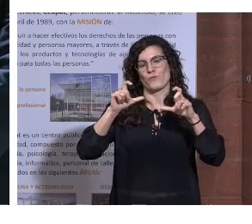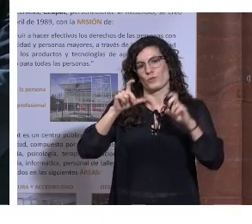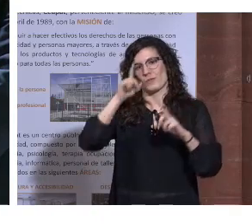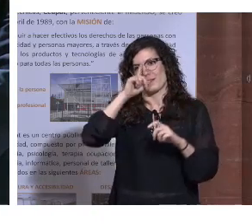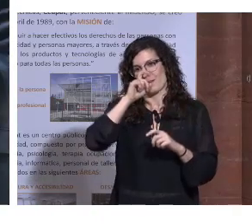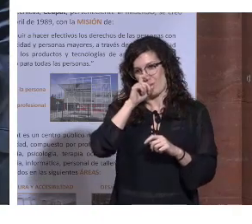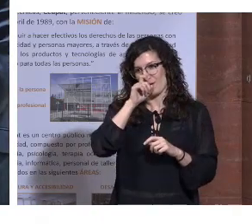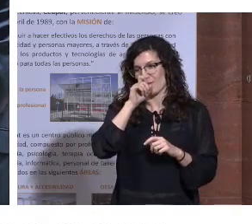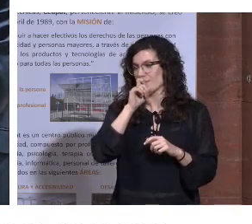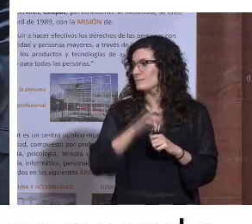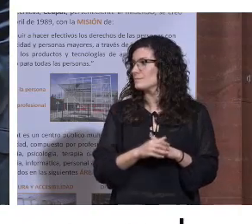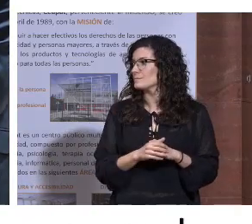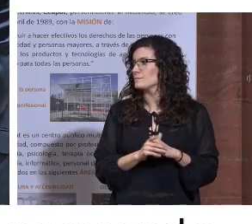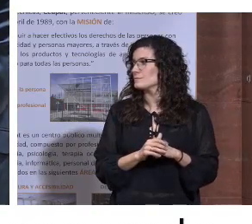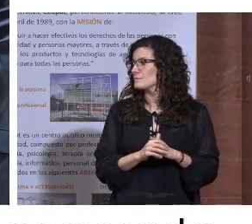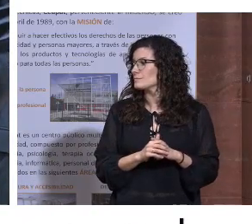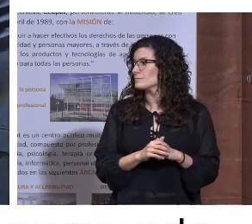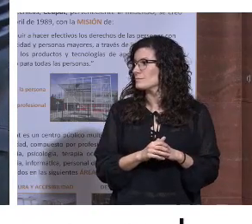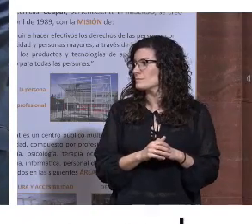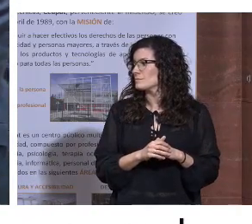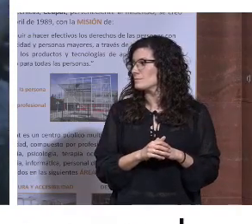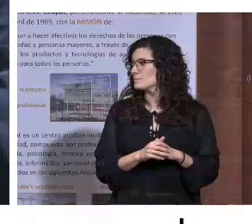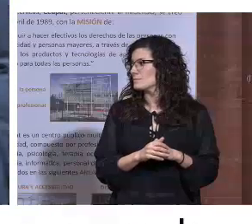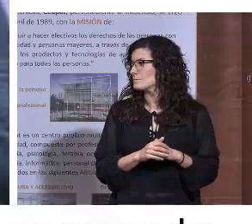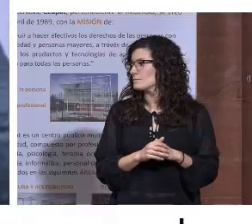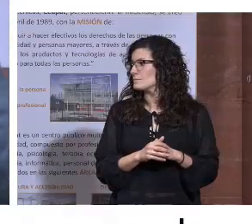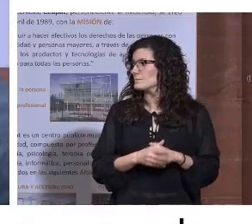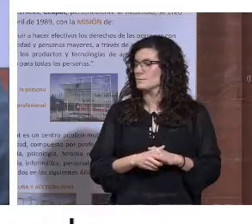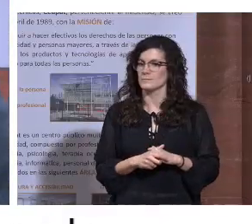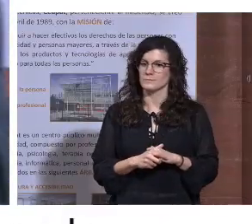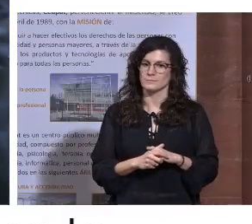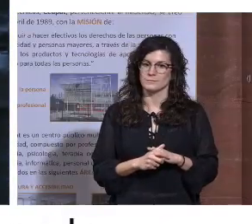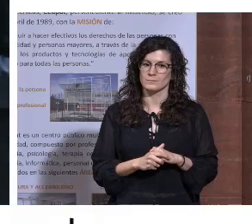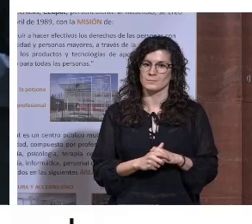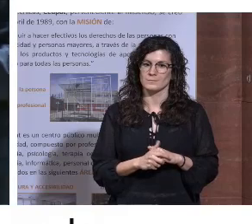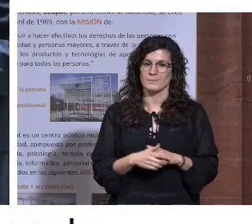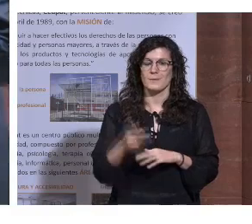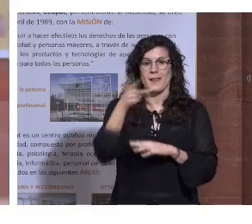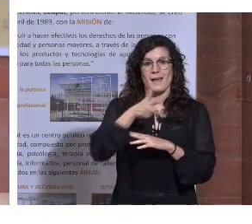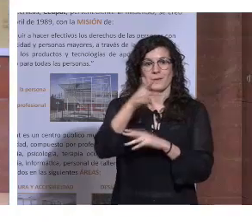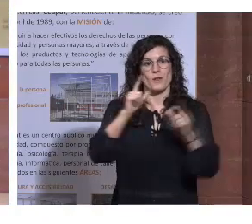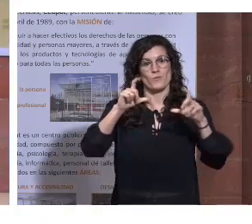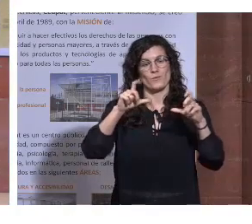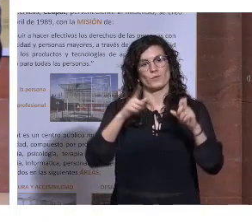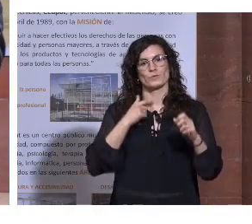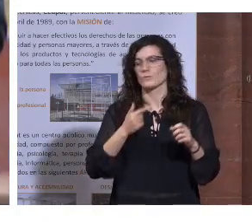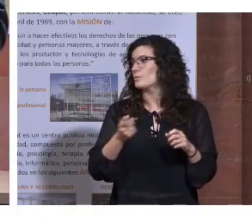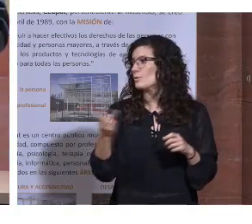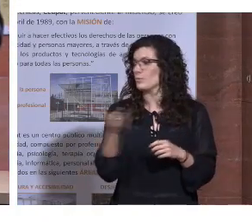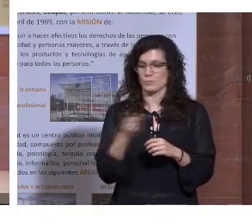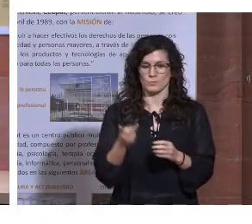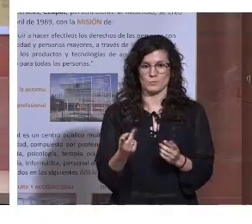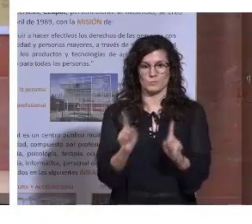no haya salido. Pero por lo menos tener un recuerdo. Tú tienes la cámara, sí. Una foto. Isabel y Miguel, os vais a poner